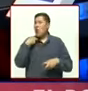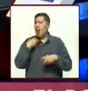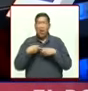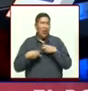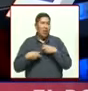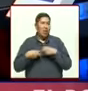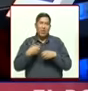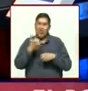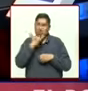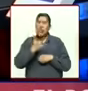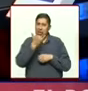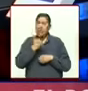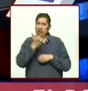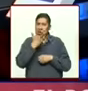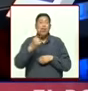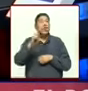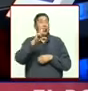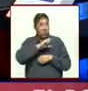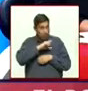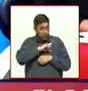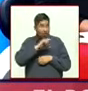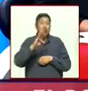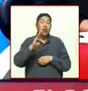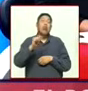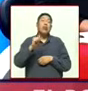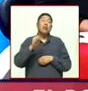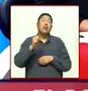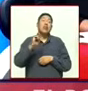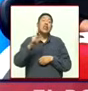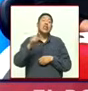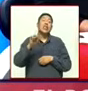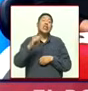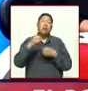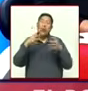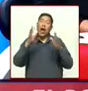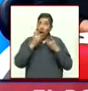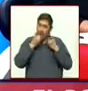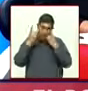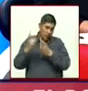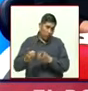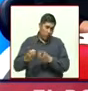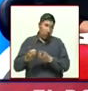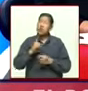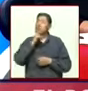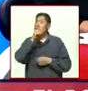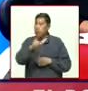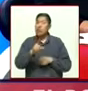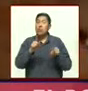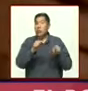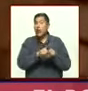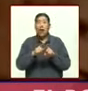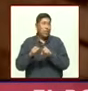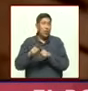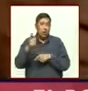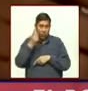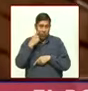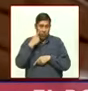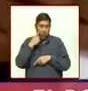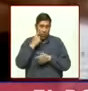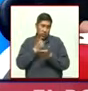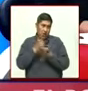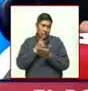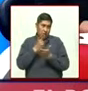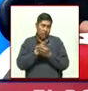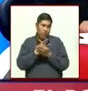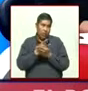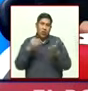siendo investigados, pero que el policía Basilio Mamani ha sido denunciado y con seguridad él también conoce sobre este tipo de